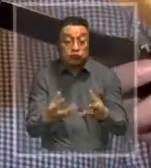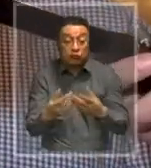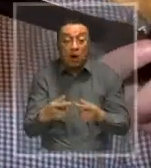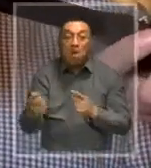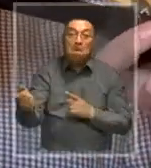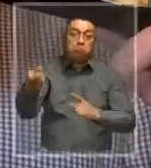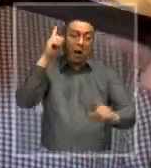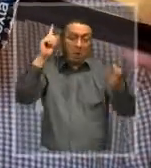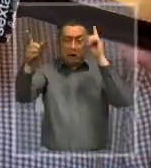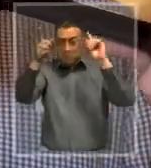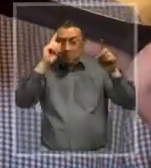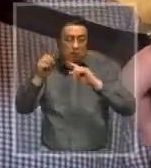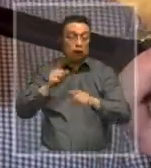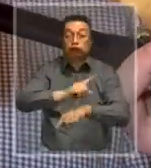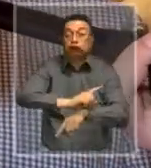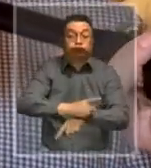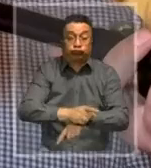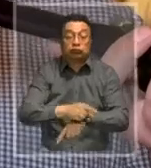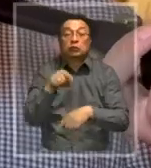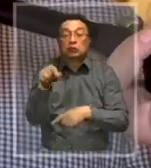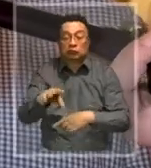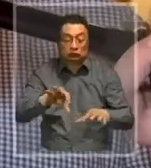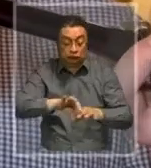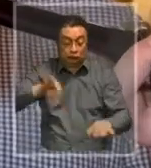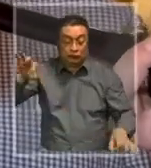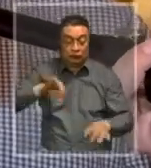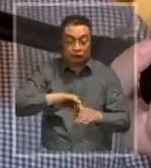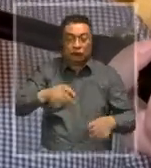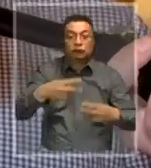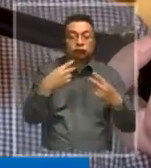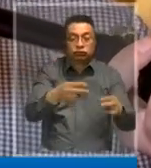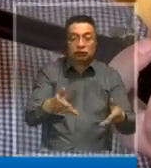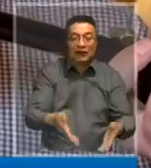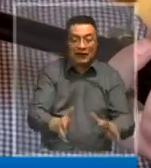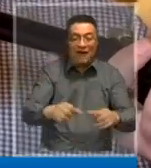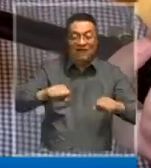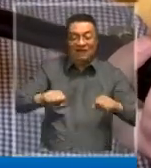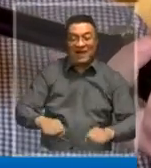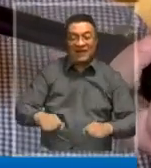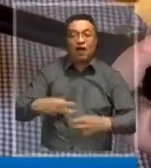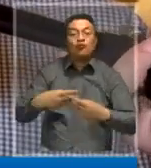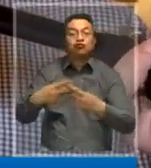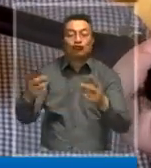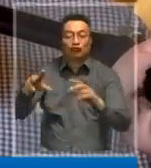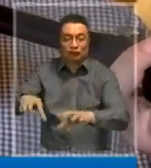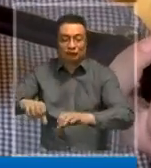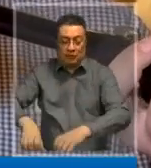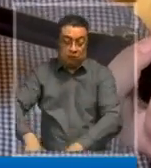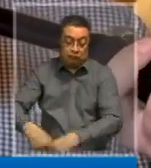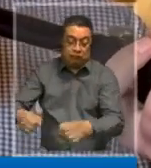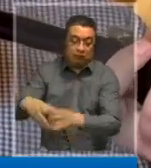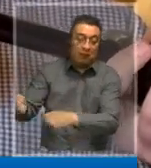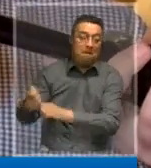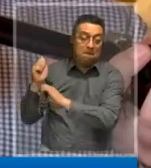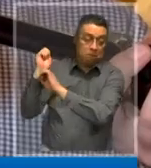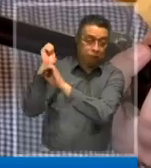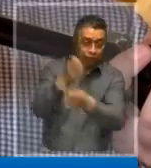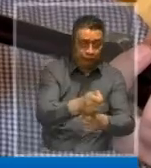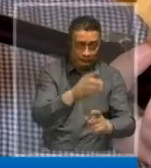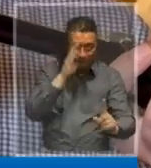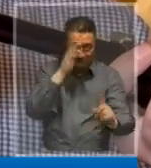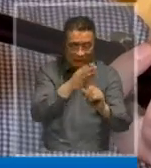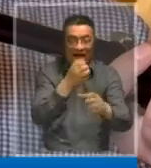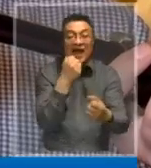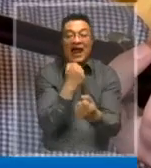agredidos con palos sacados de un inmobiliario público, de una banca, agrediendo directamente a carabineros, lo